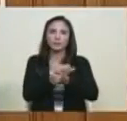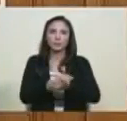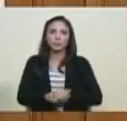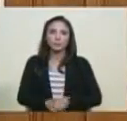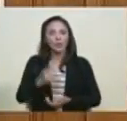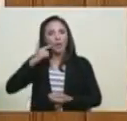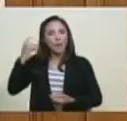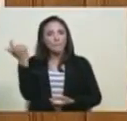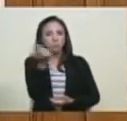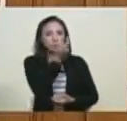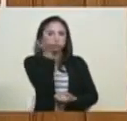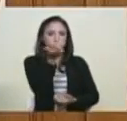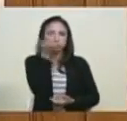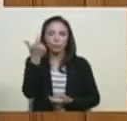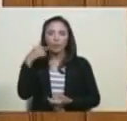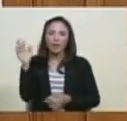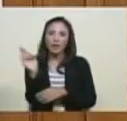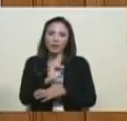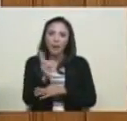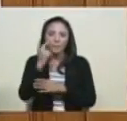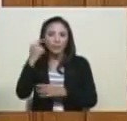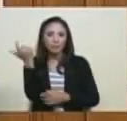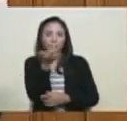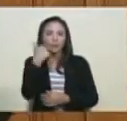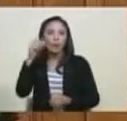Te buscaremos hasta debajo de las piedras.